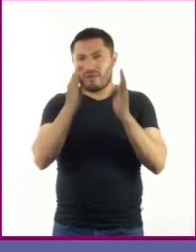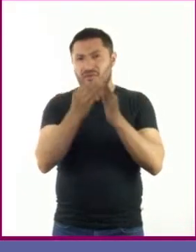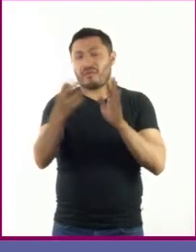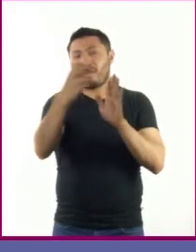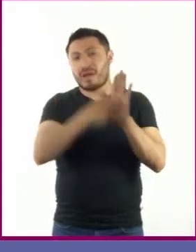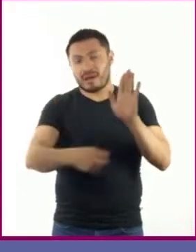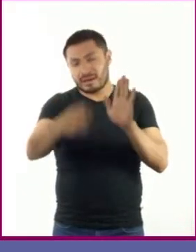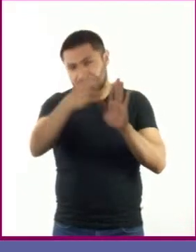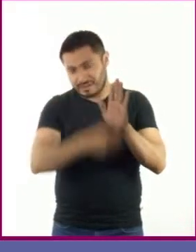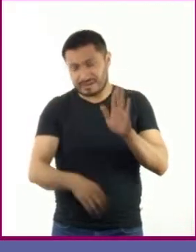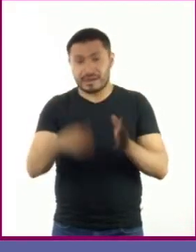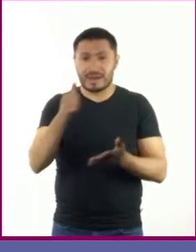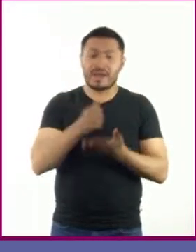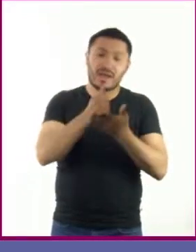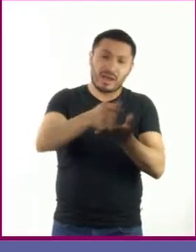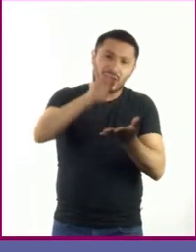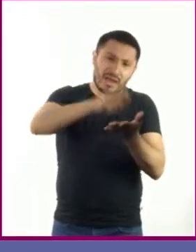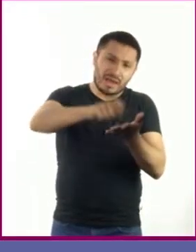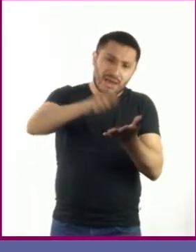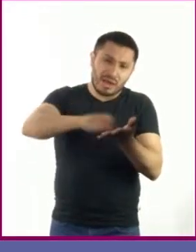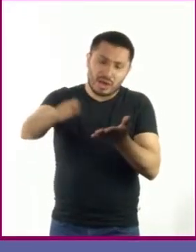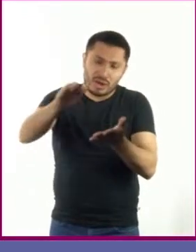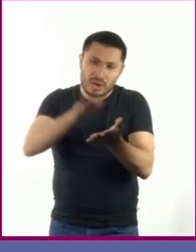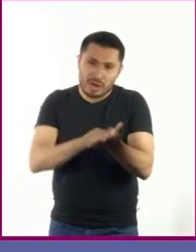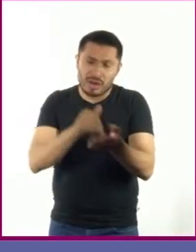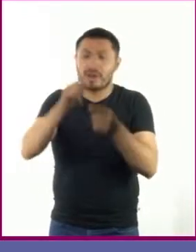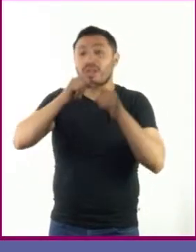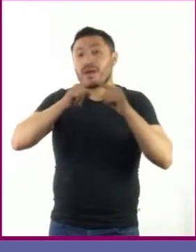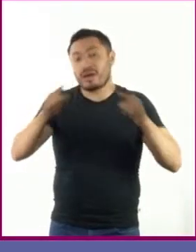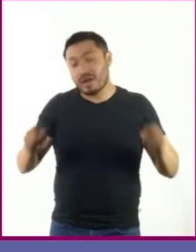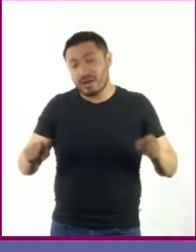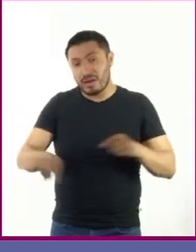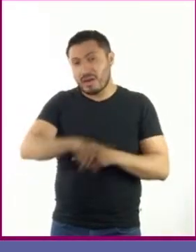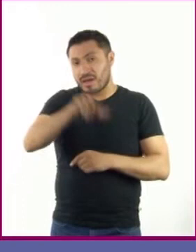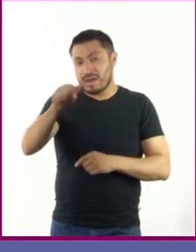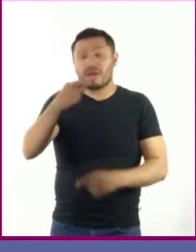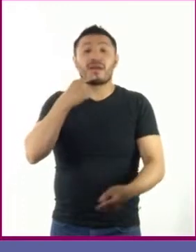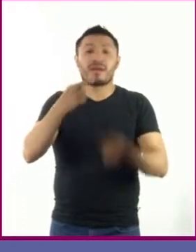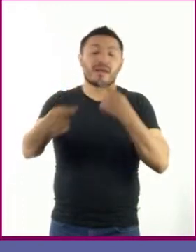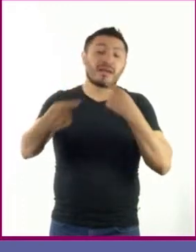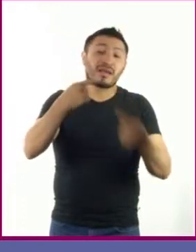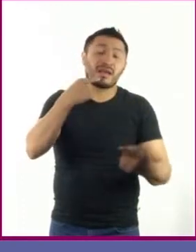Para ello, puede hacer notas en una hoja diferente y luego comentarlas con el autor.